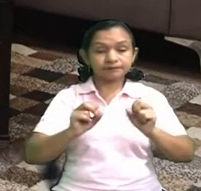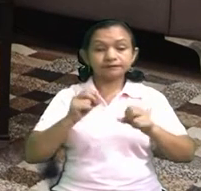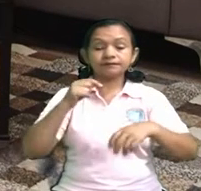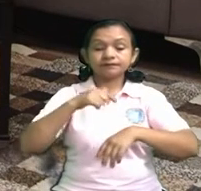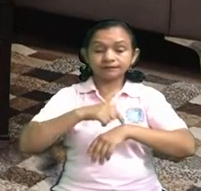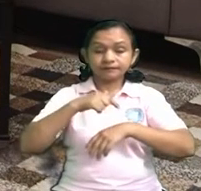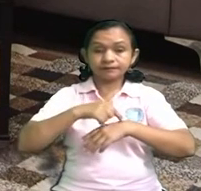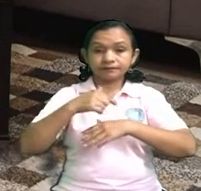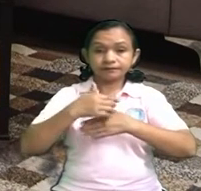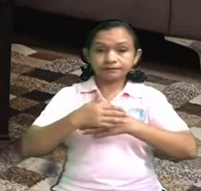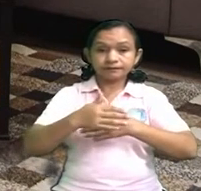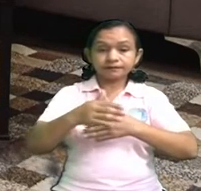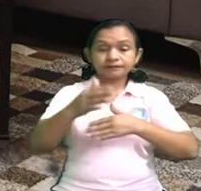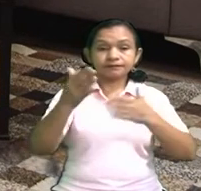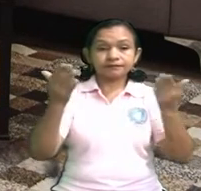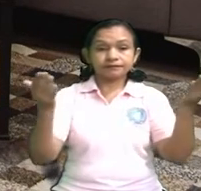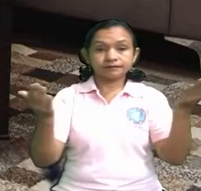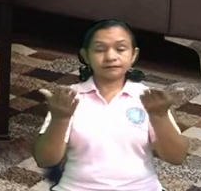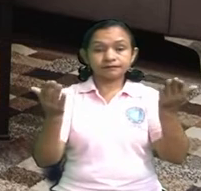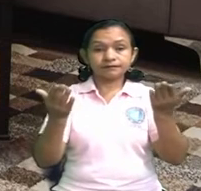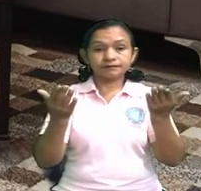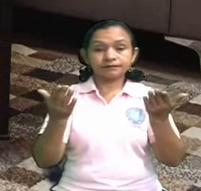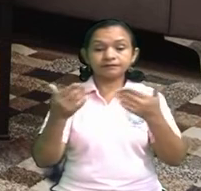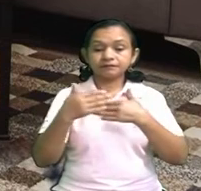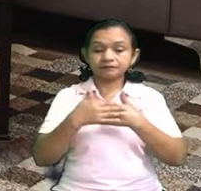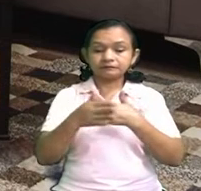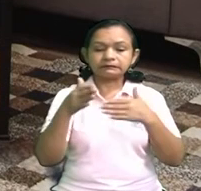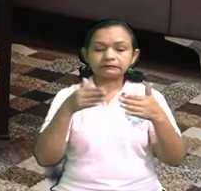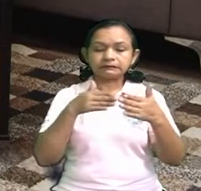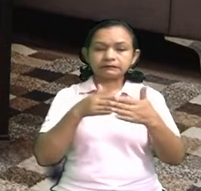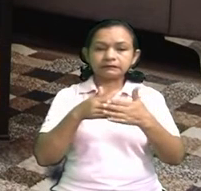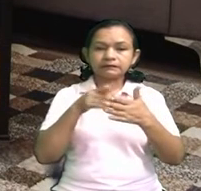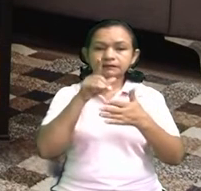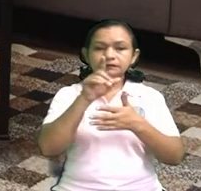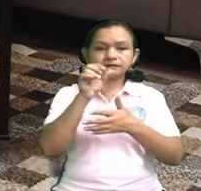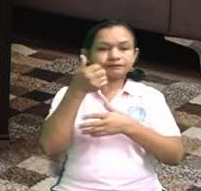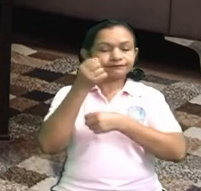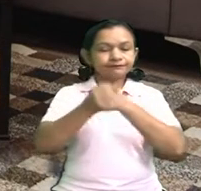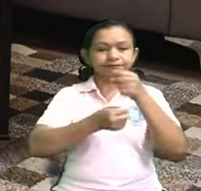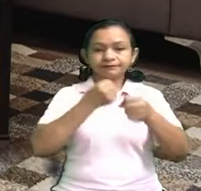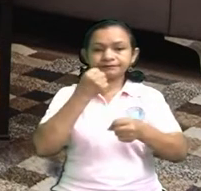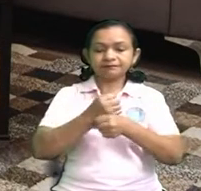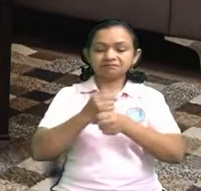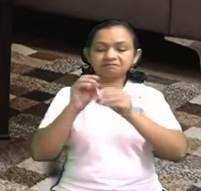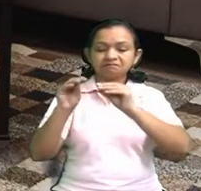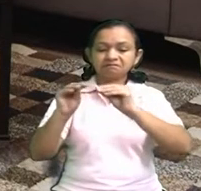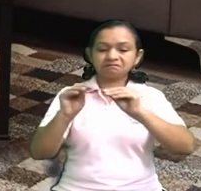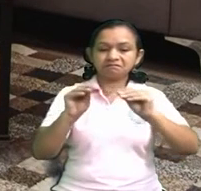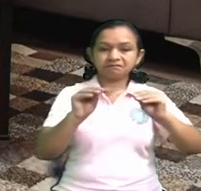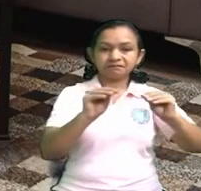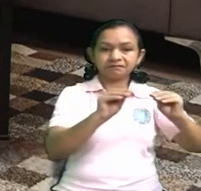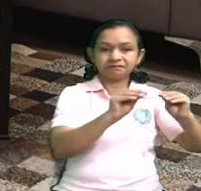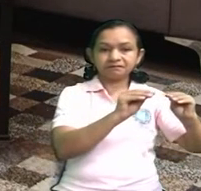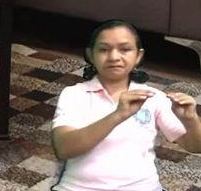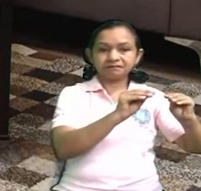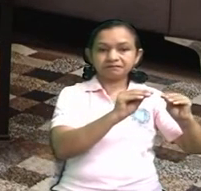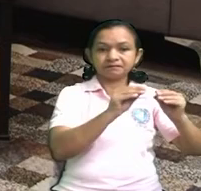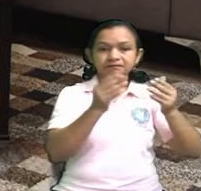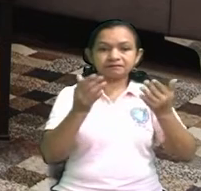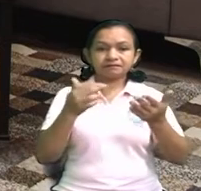periodo de letargo, de receso, que tardó 16 años. En donde